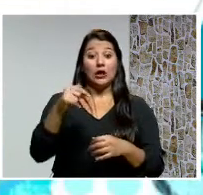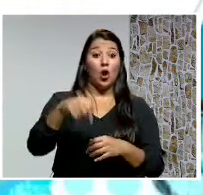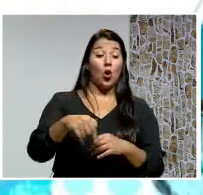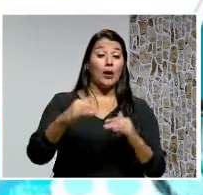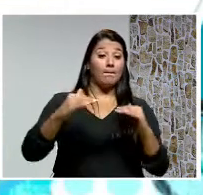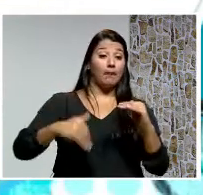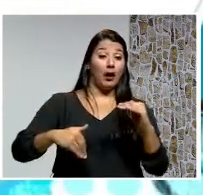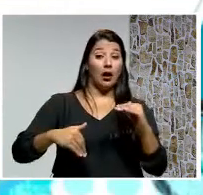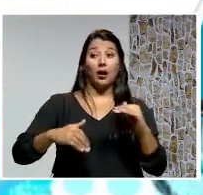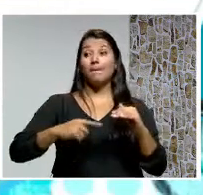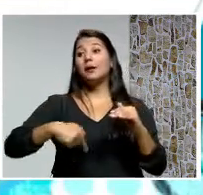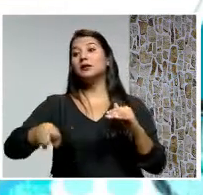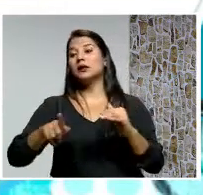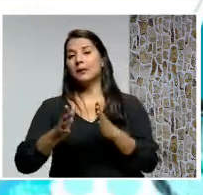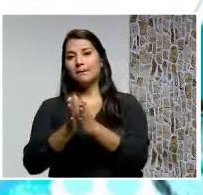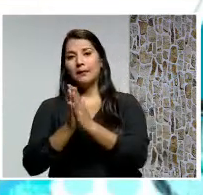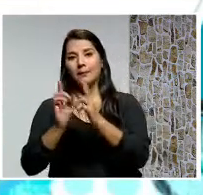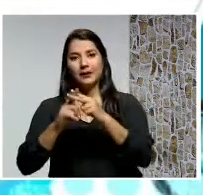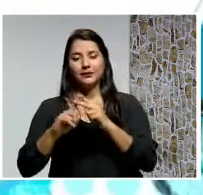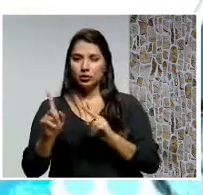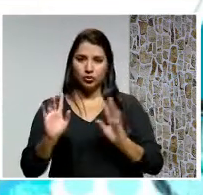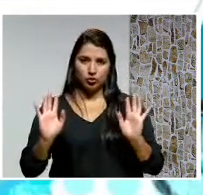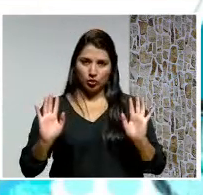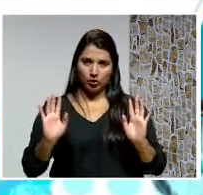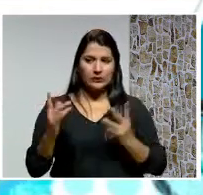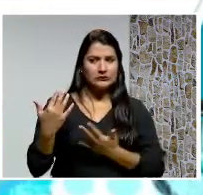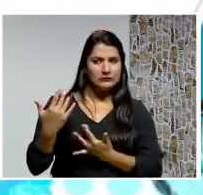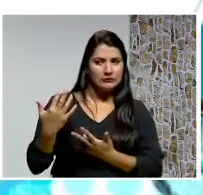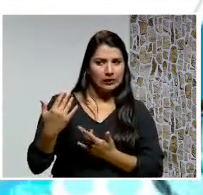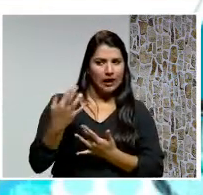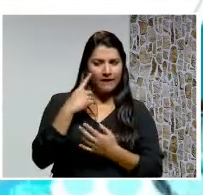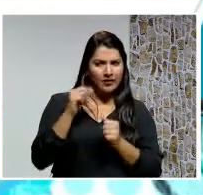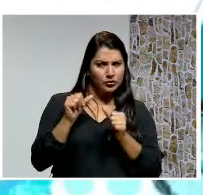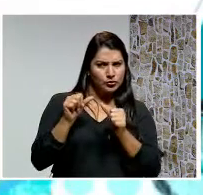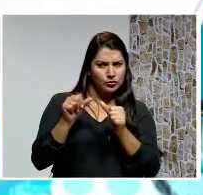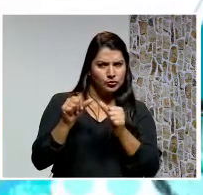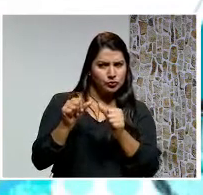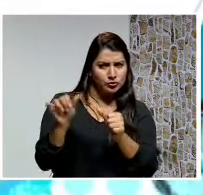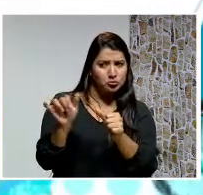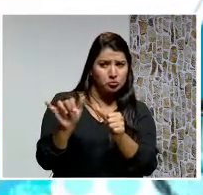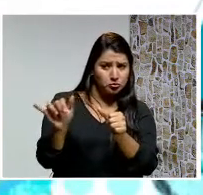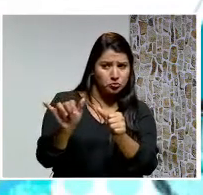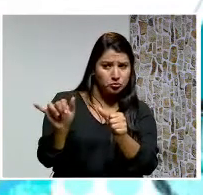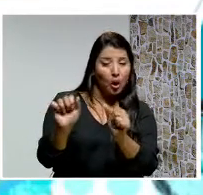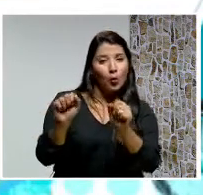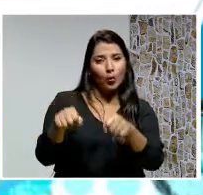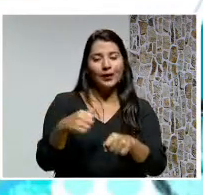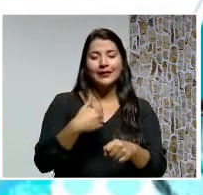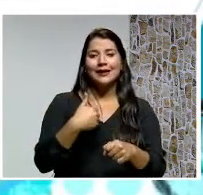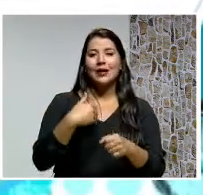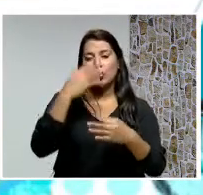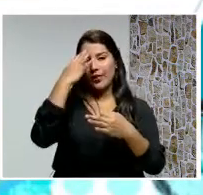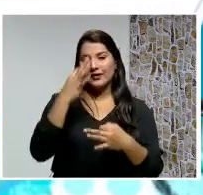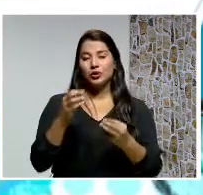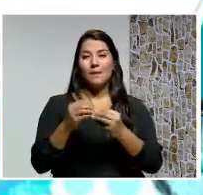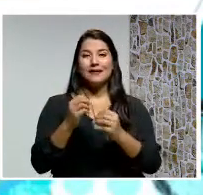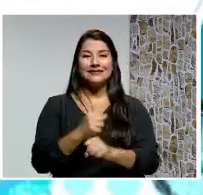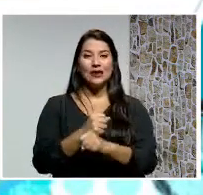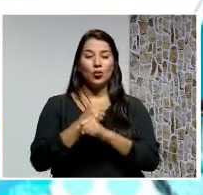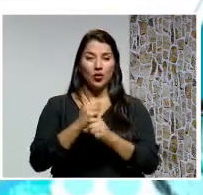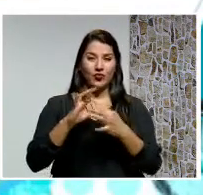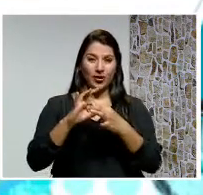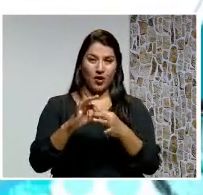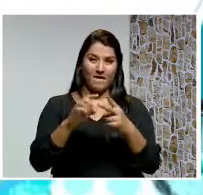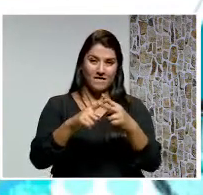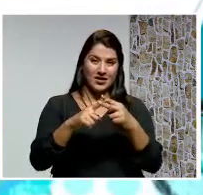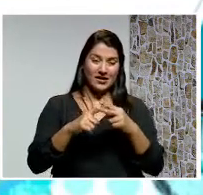día, ¿verdad?, o de una semana. Si la reducción es sostenida, pues entonces podemos tomar decisiones más certeras sobre las finanzas del hogar y en este caso